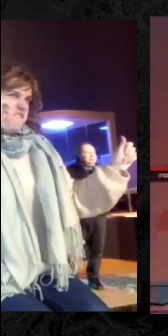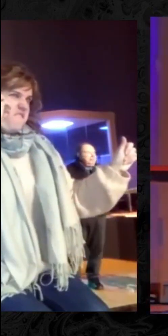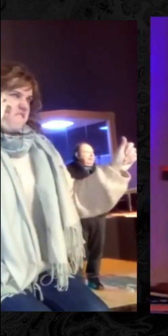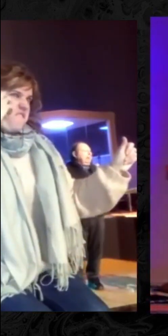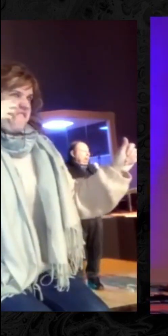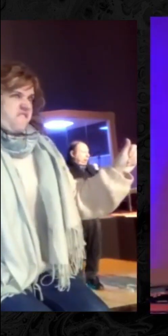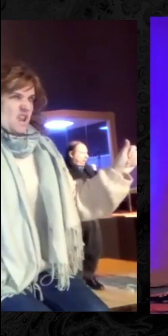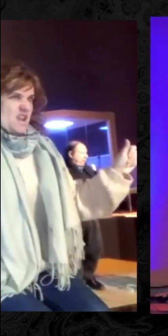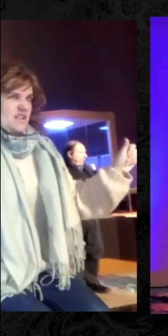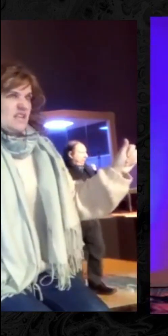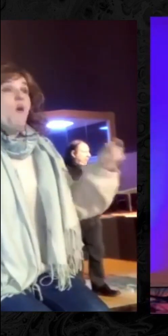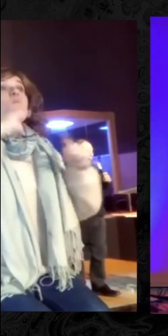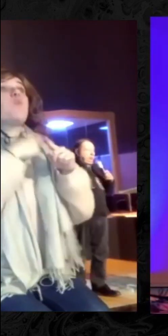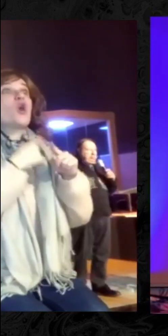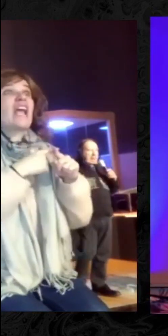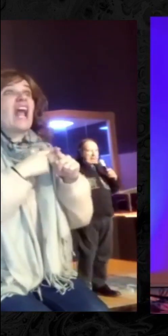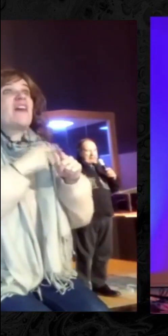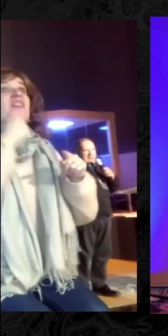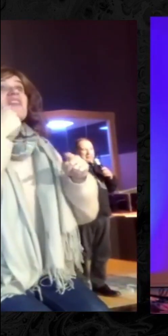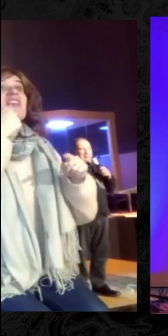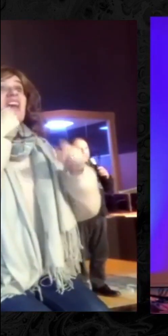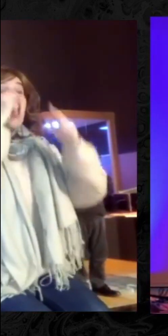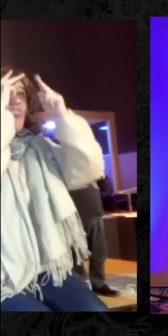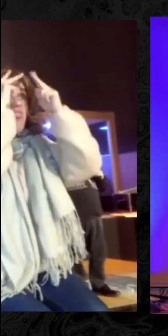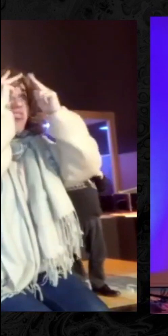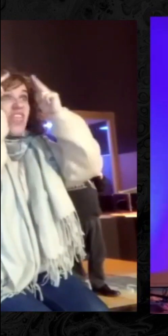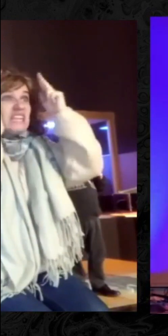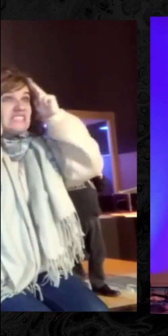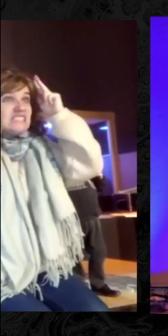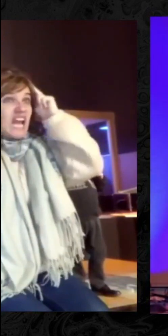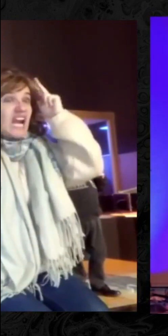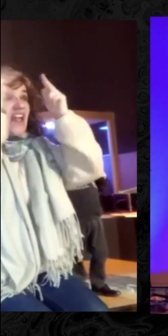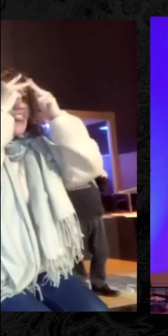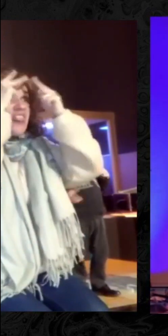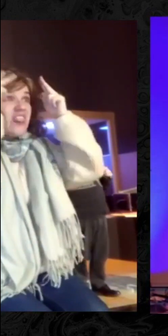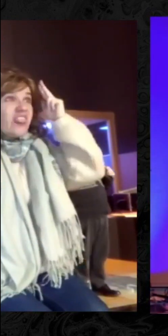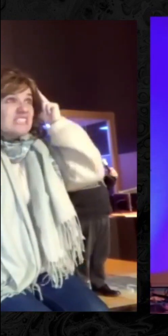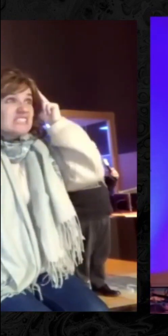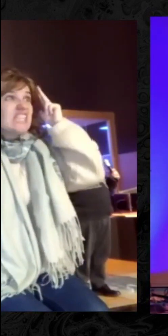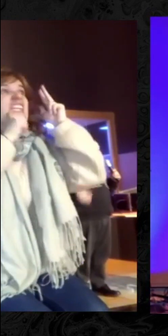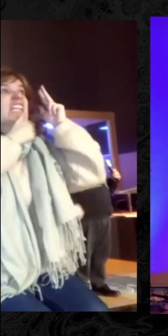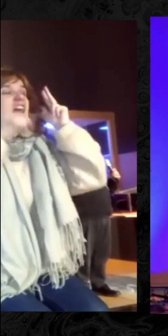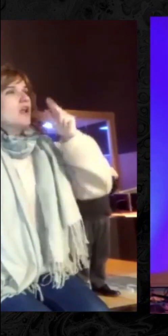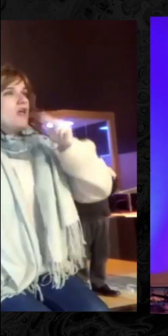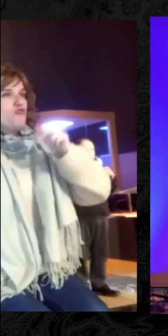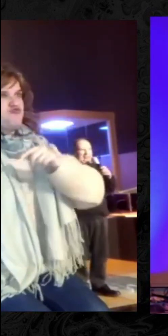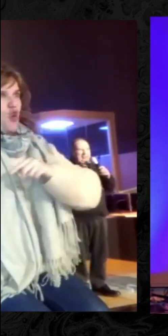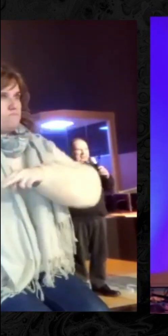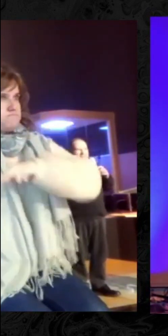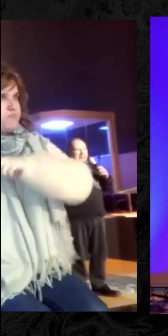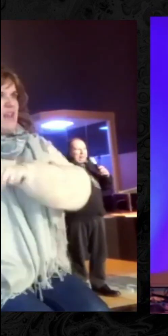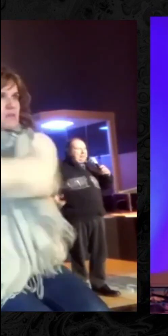era Dios Dios mío de mi vida de mi corazón y hubo algunos Pues que se lo creyeron verdad